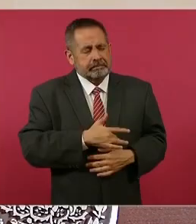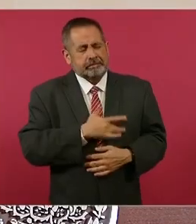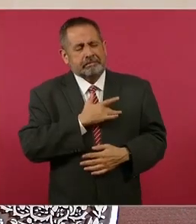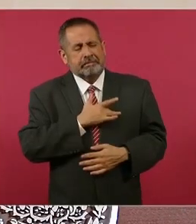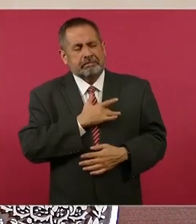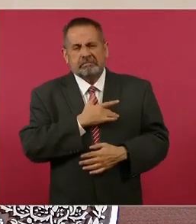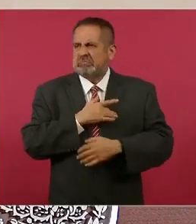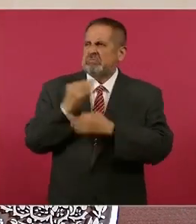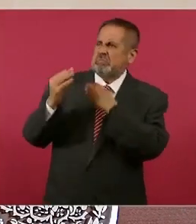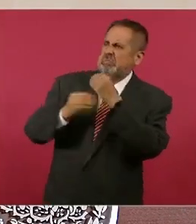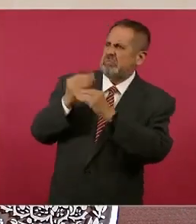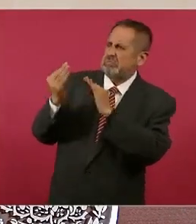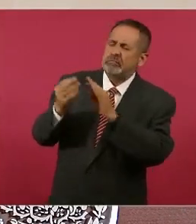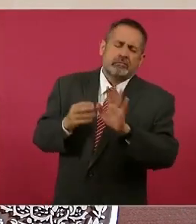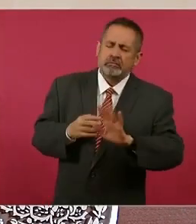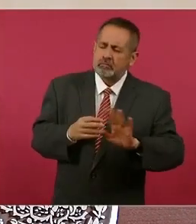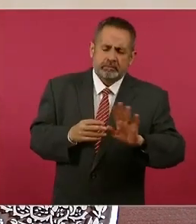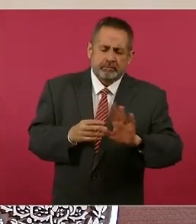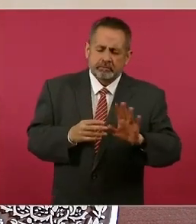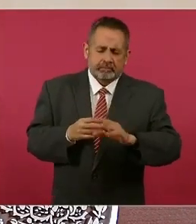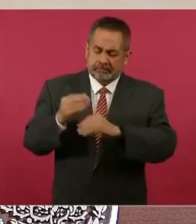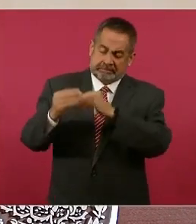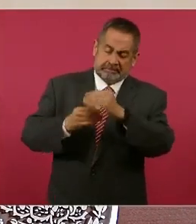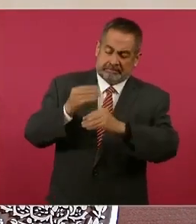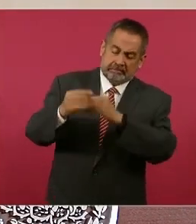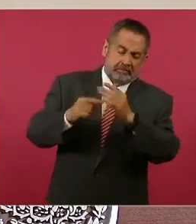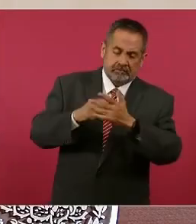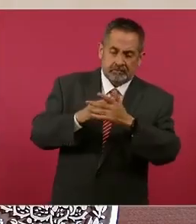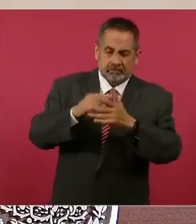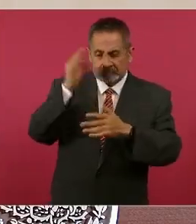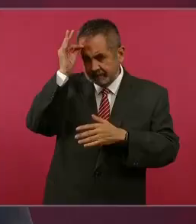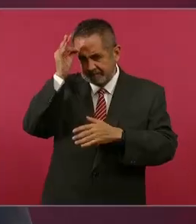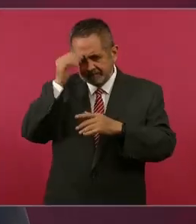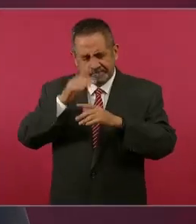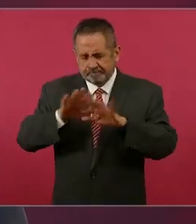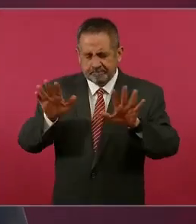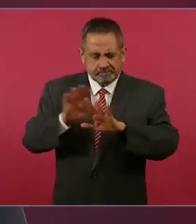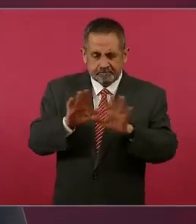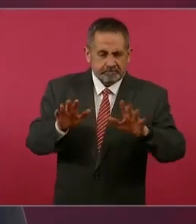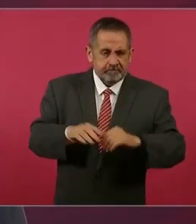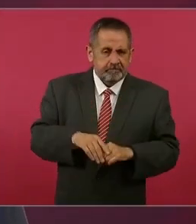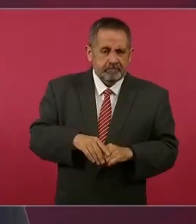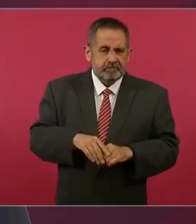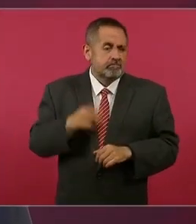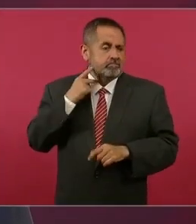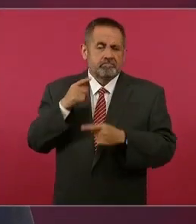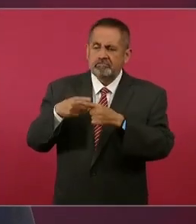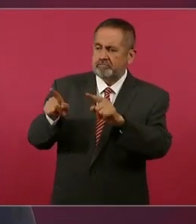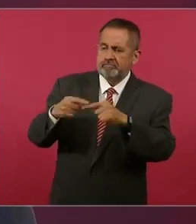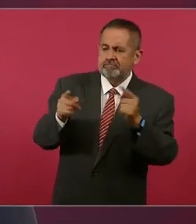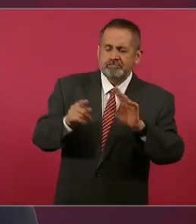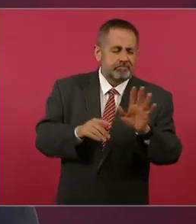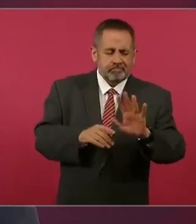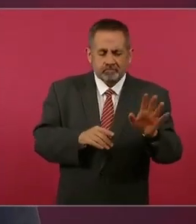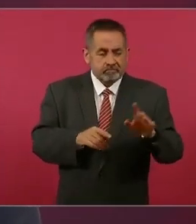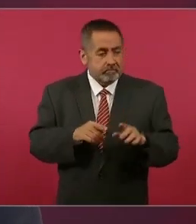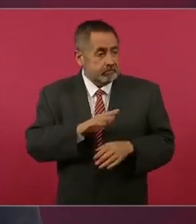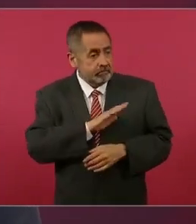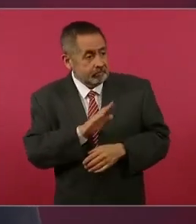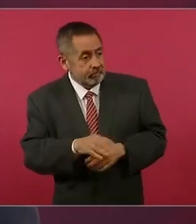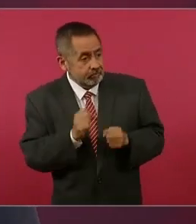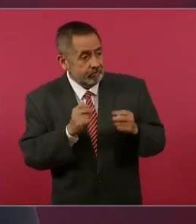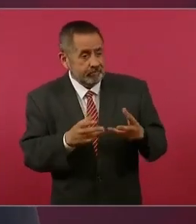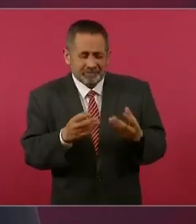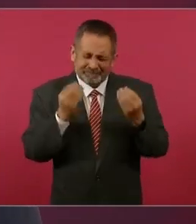humanitario, porque eso no tiene que ver con ideologías, con diferencias políticas.